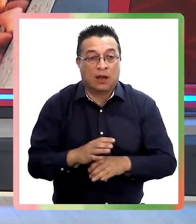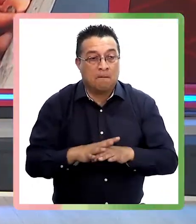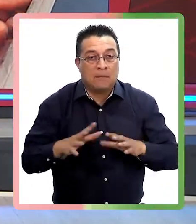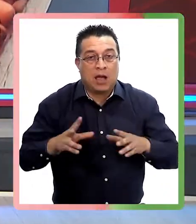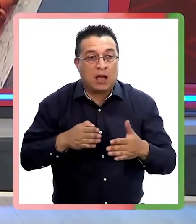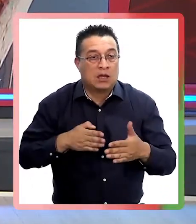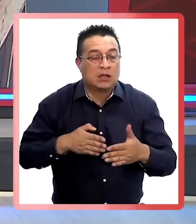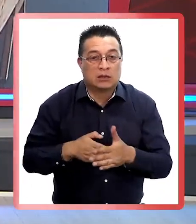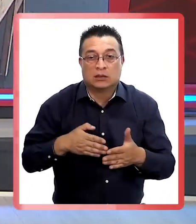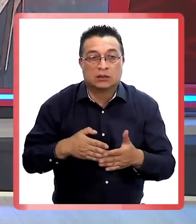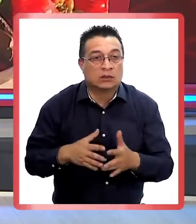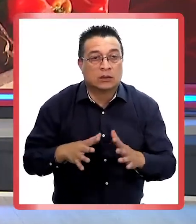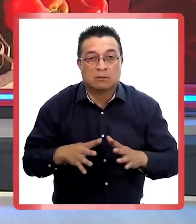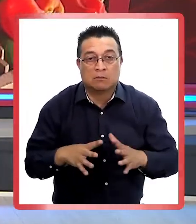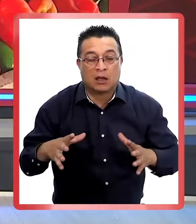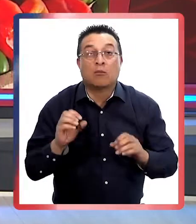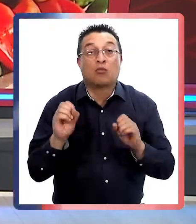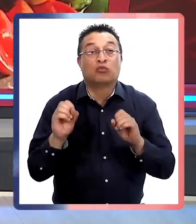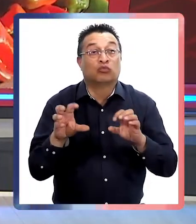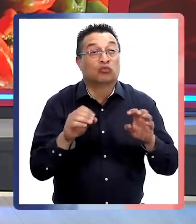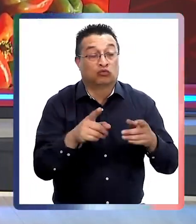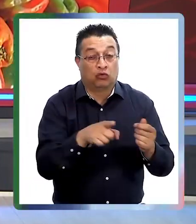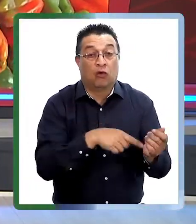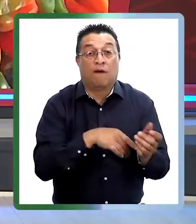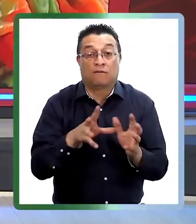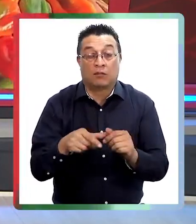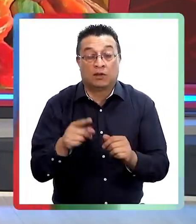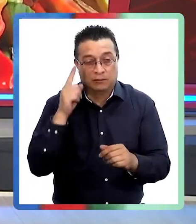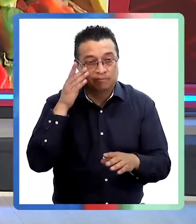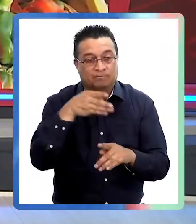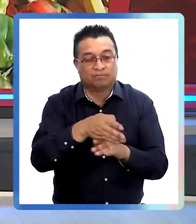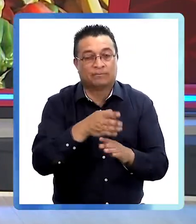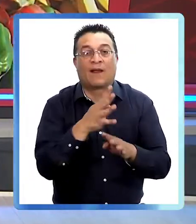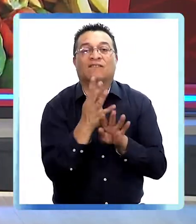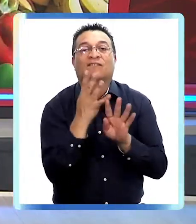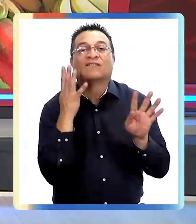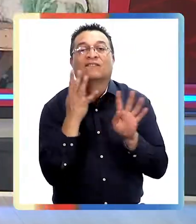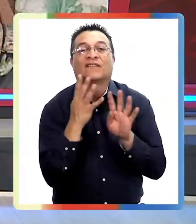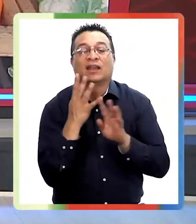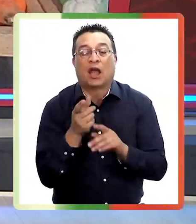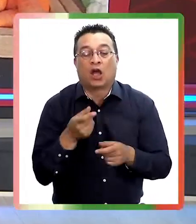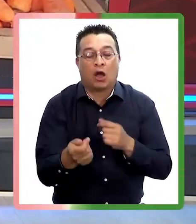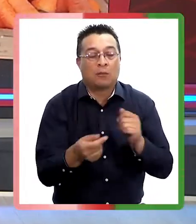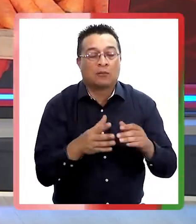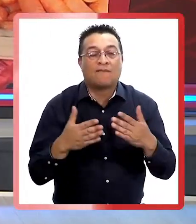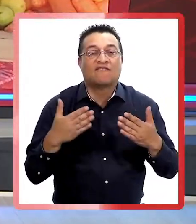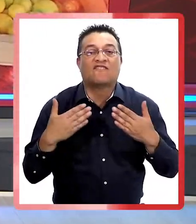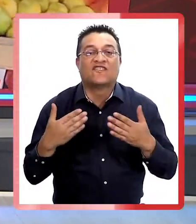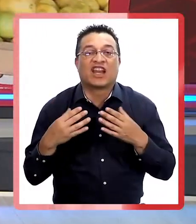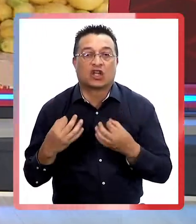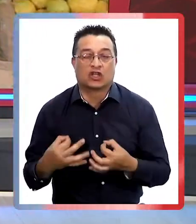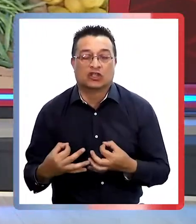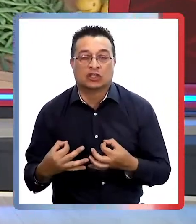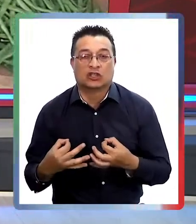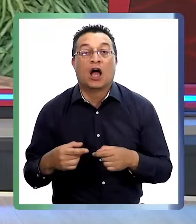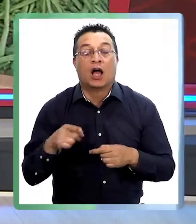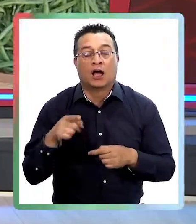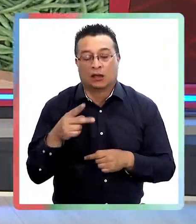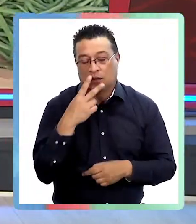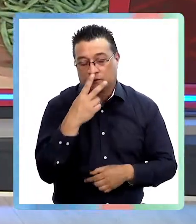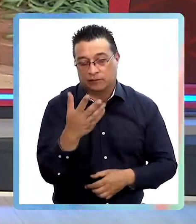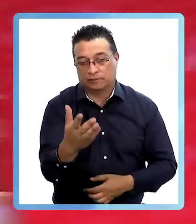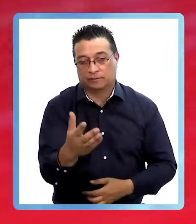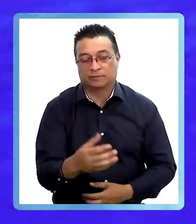mayores restricciones, pero todavía gran parte de las familias eligen las ferias para comprar productos frescos. TV5 de Linares nos cuenta